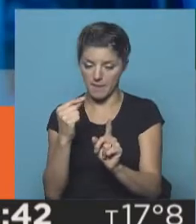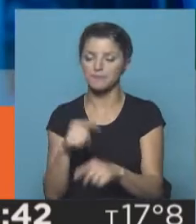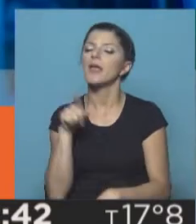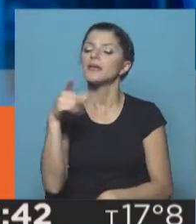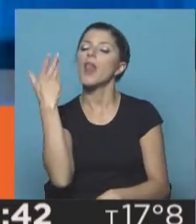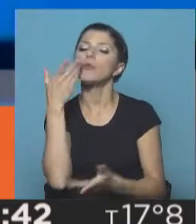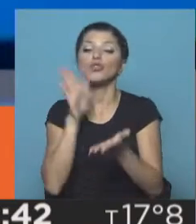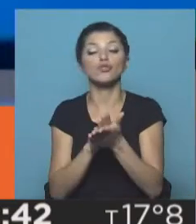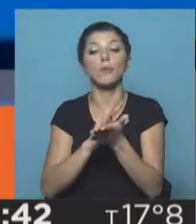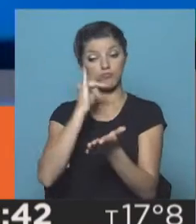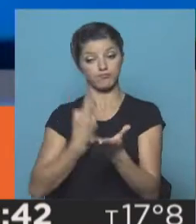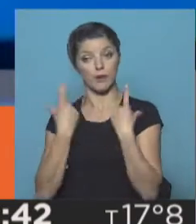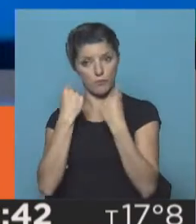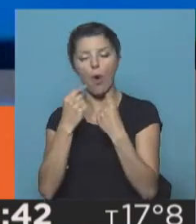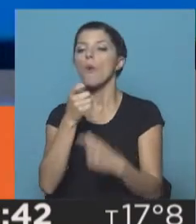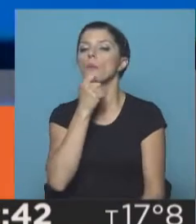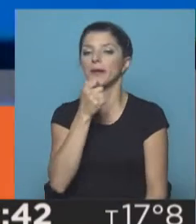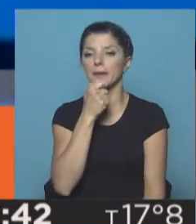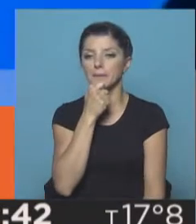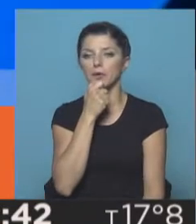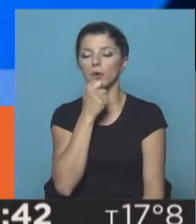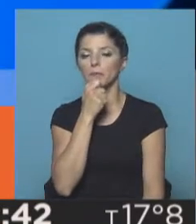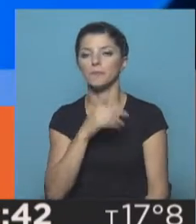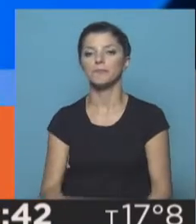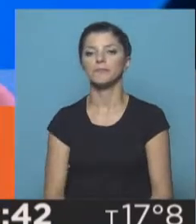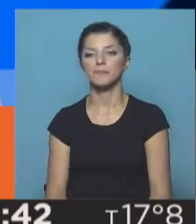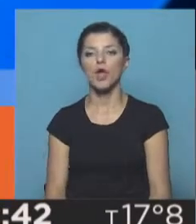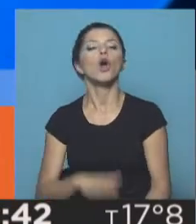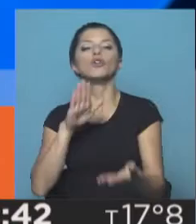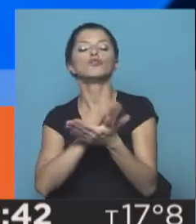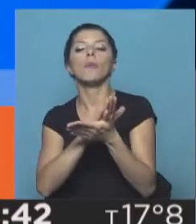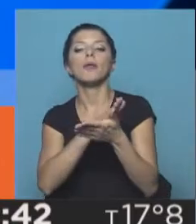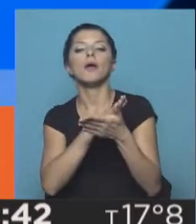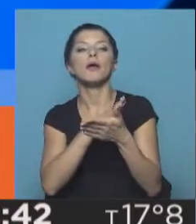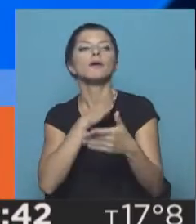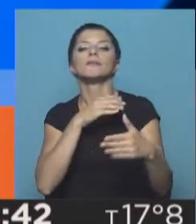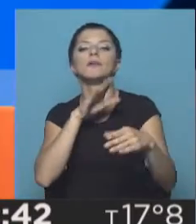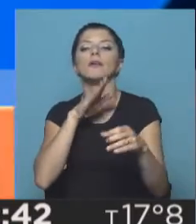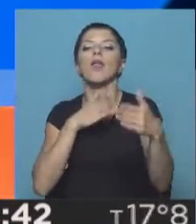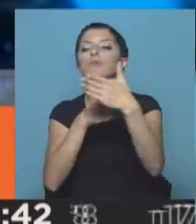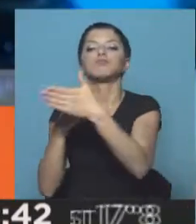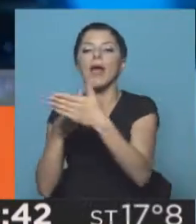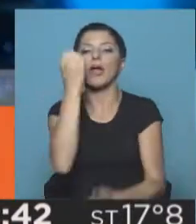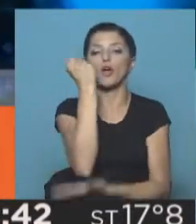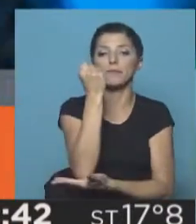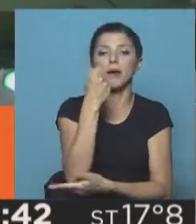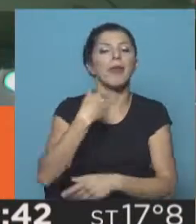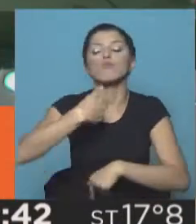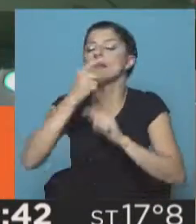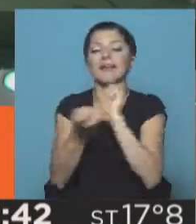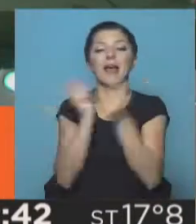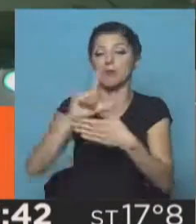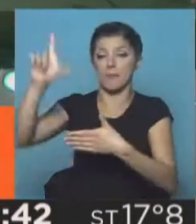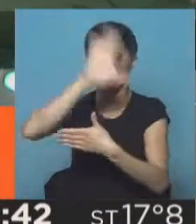ejemplo, el tema, la subestimación de las restricciones económicas para cualquier proceso de cambio en América Latina, en línea con lo que